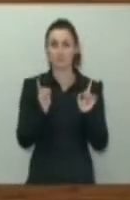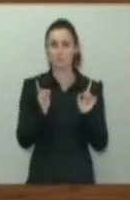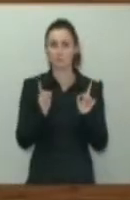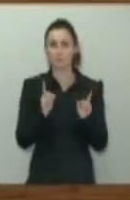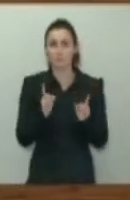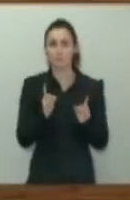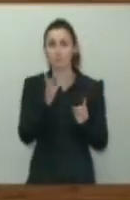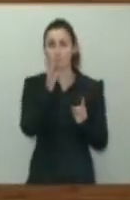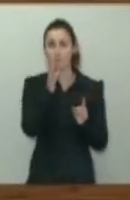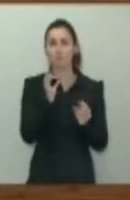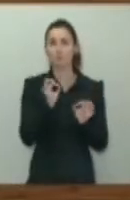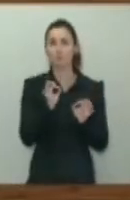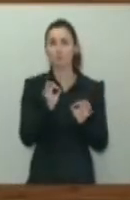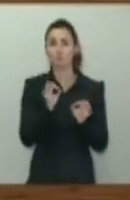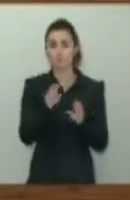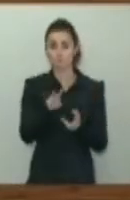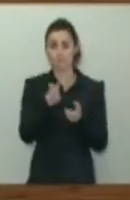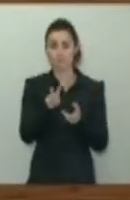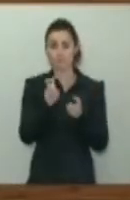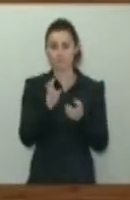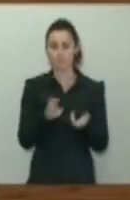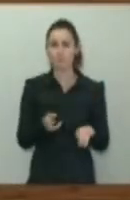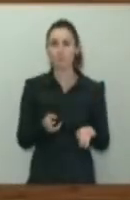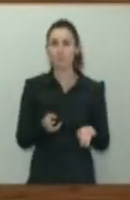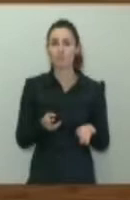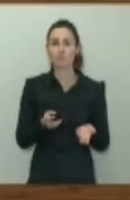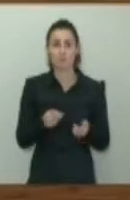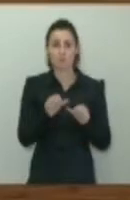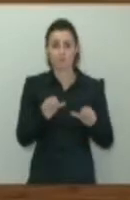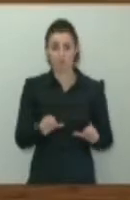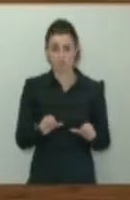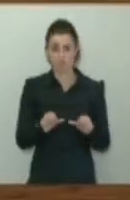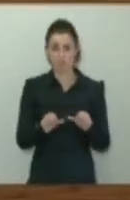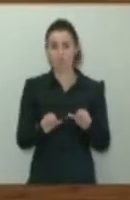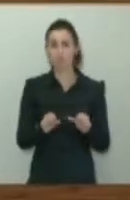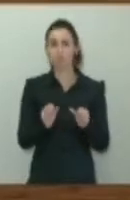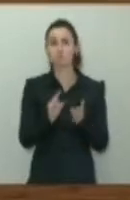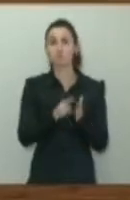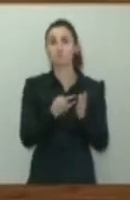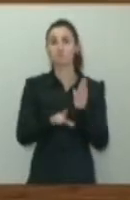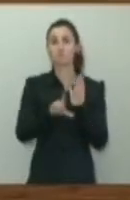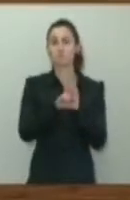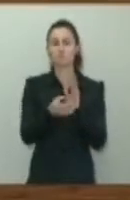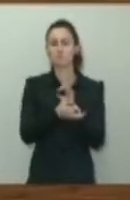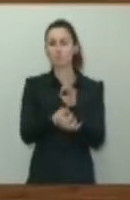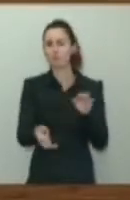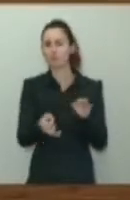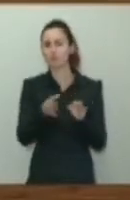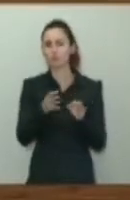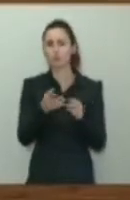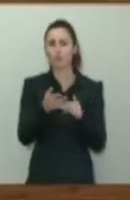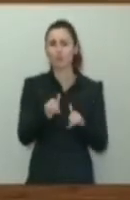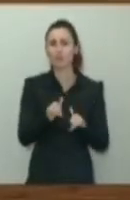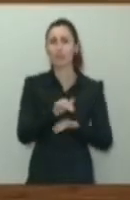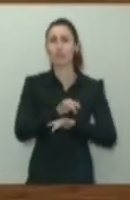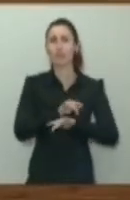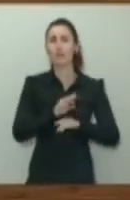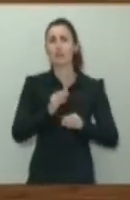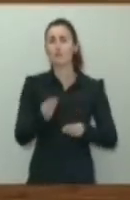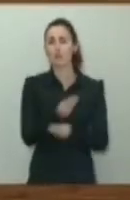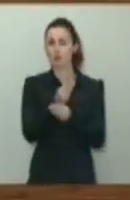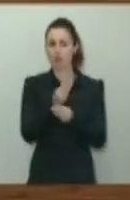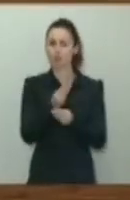la configuración del tributo, tal como se configura en el proyecto de ley, sea la adecuada, ni, por supuesto, que no pueda ser